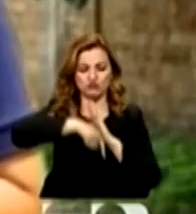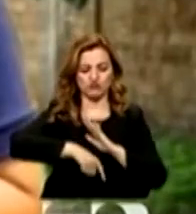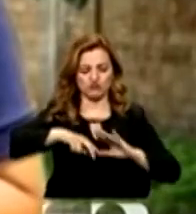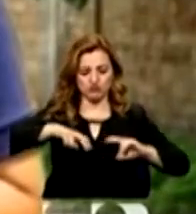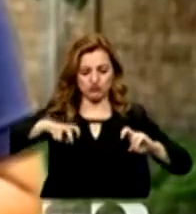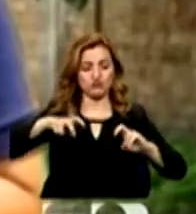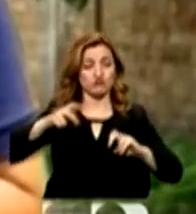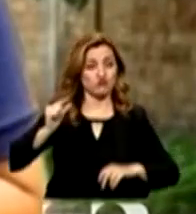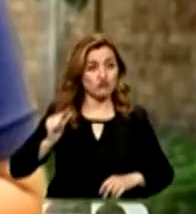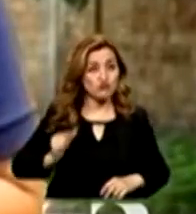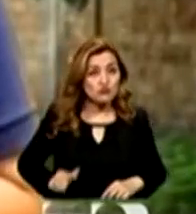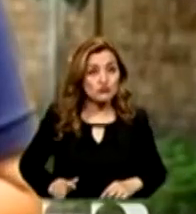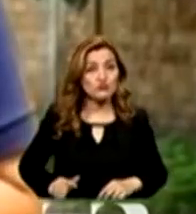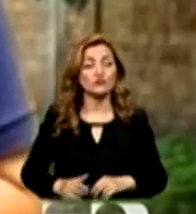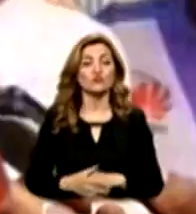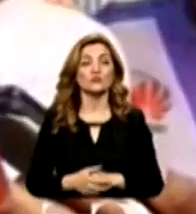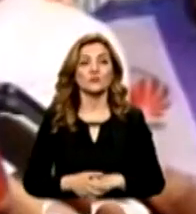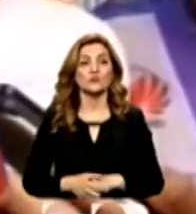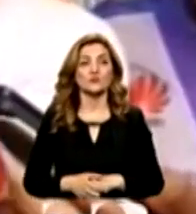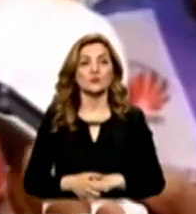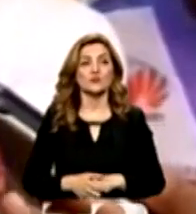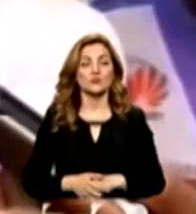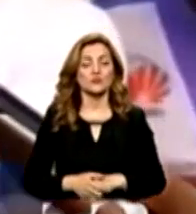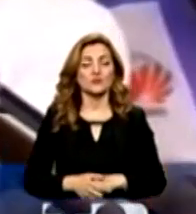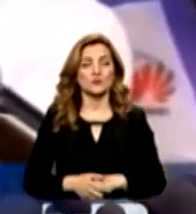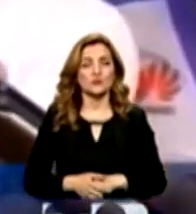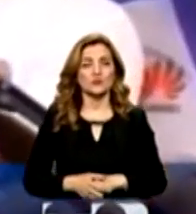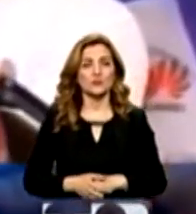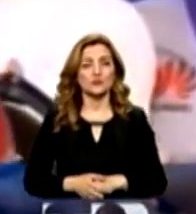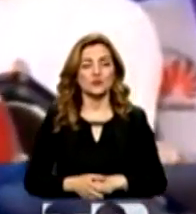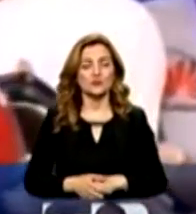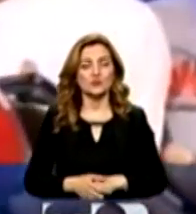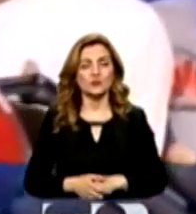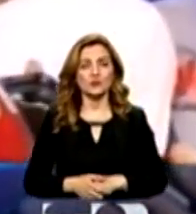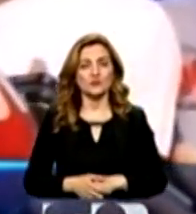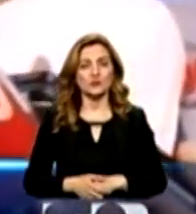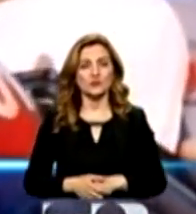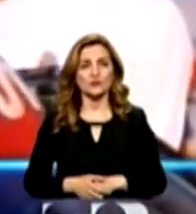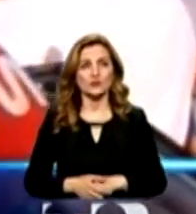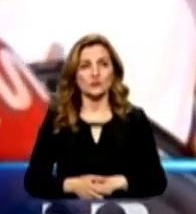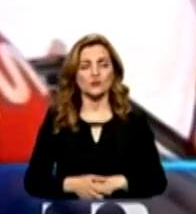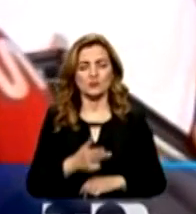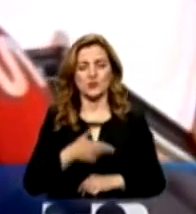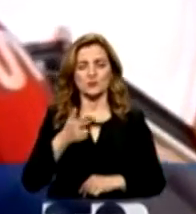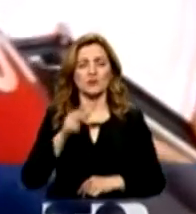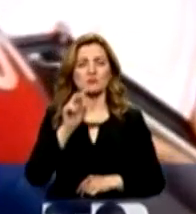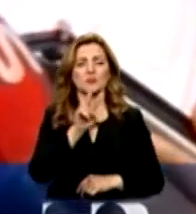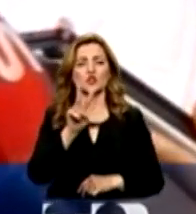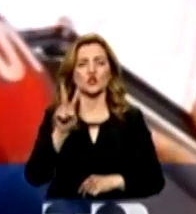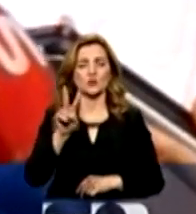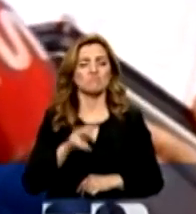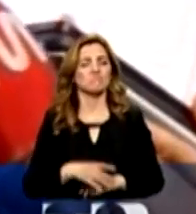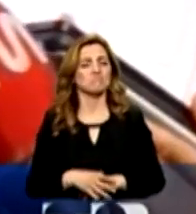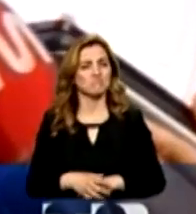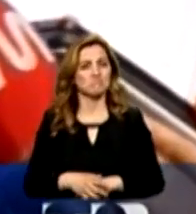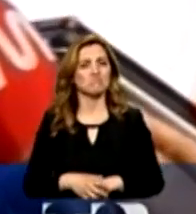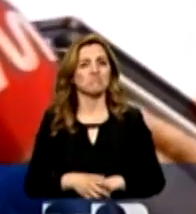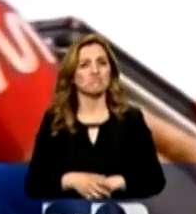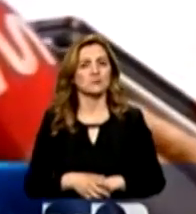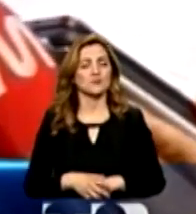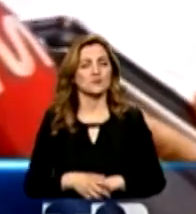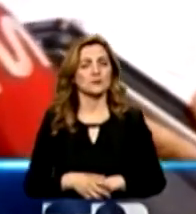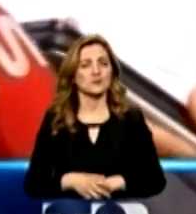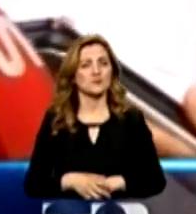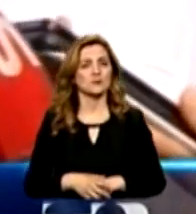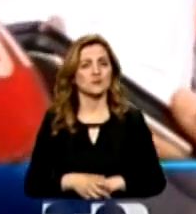más detalles de este caso. Hay 22 indicios balísticos, o sea, 22.